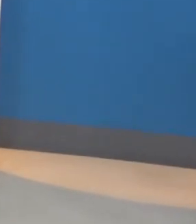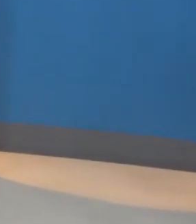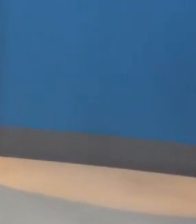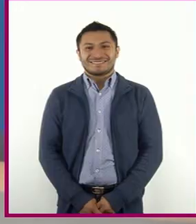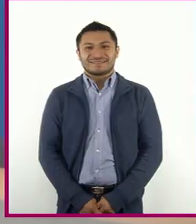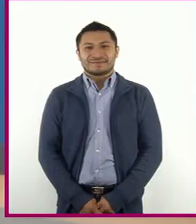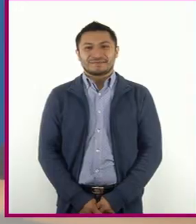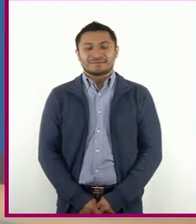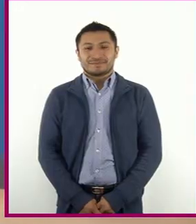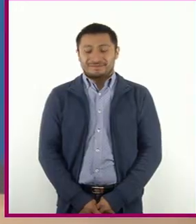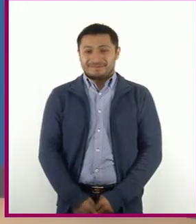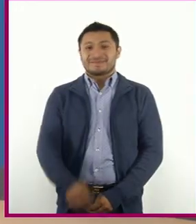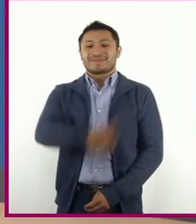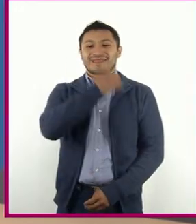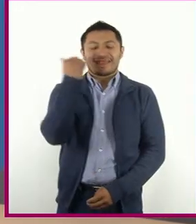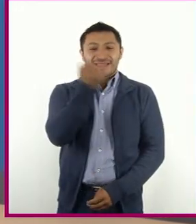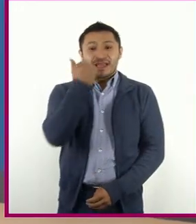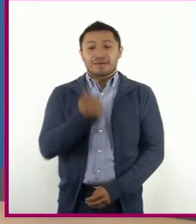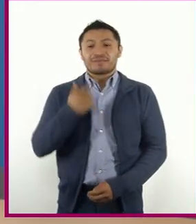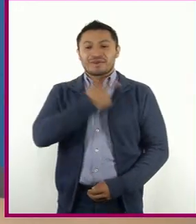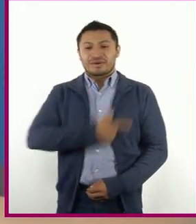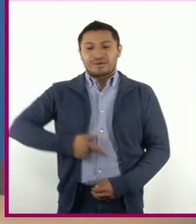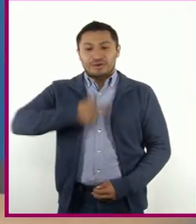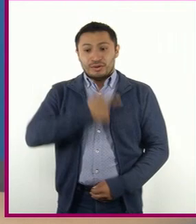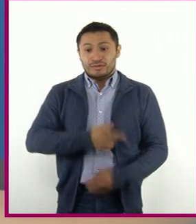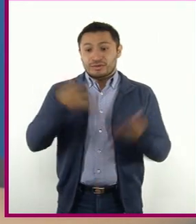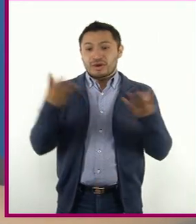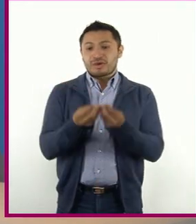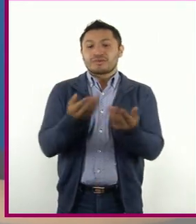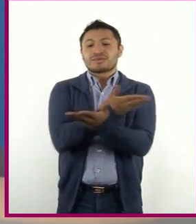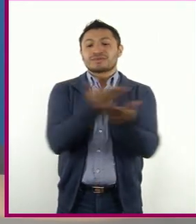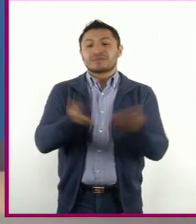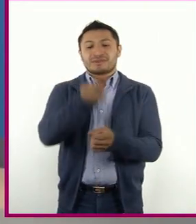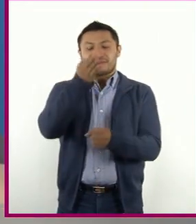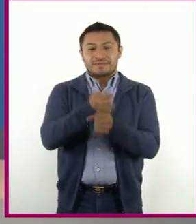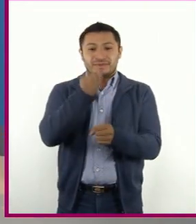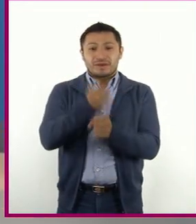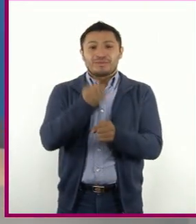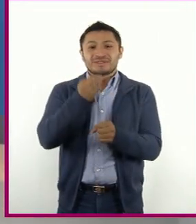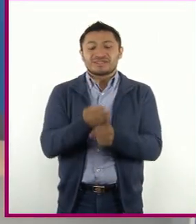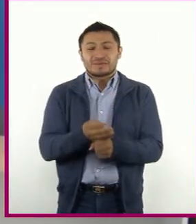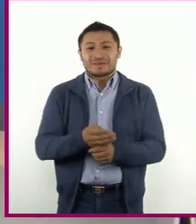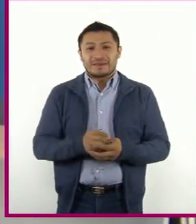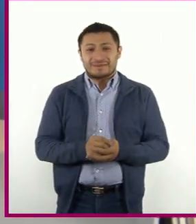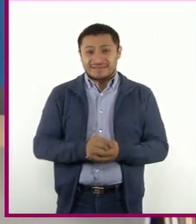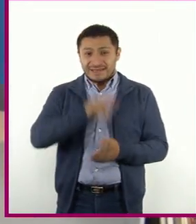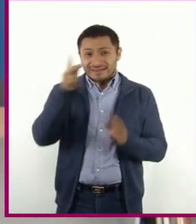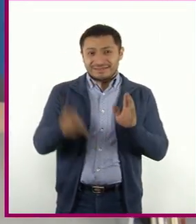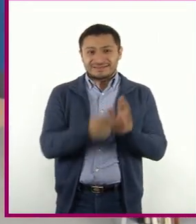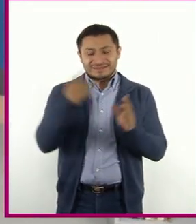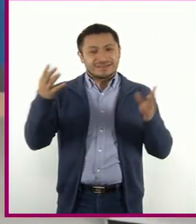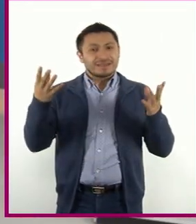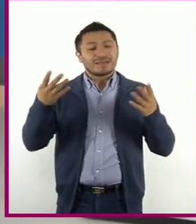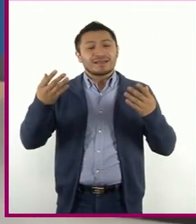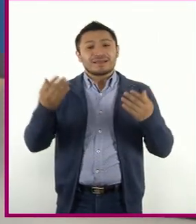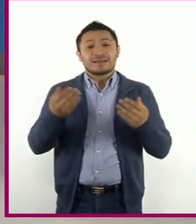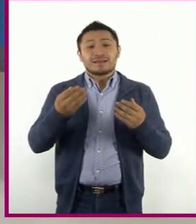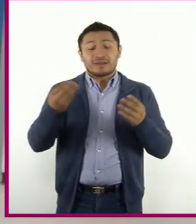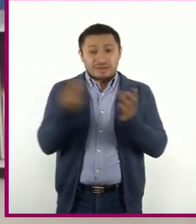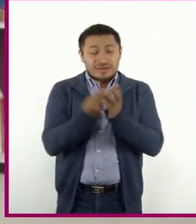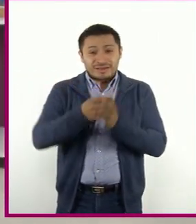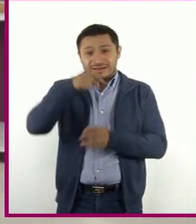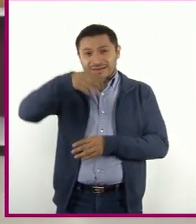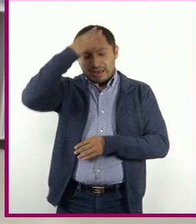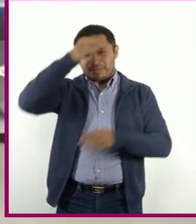Estimadas y estimados estudiantes, es un gusto estar con ustedes y compartir una sesión más de la estrategia Aprende en Casa. Somos